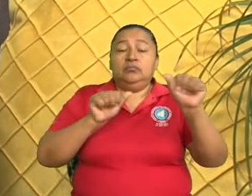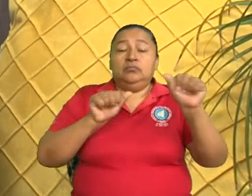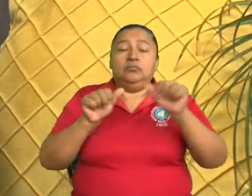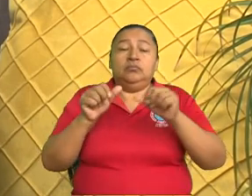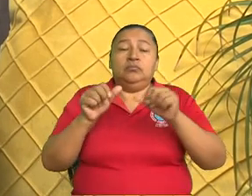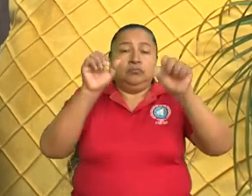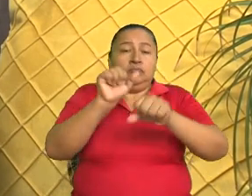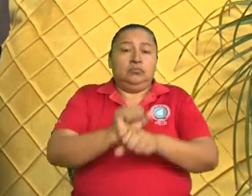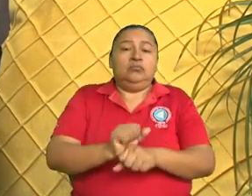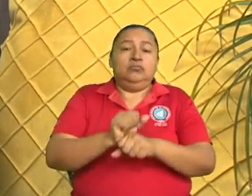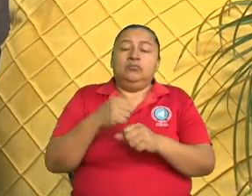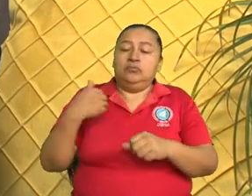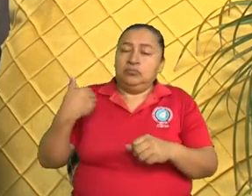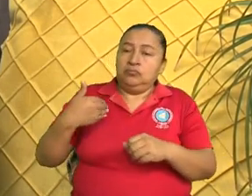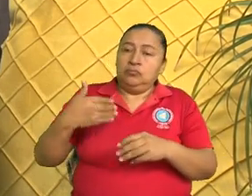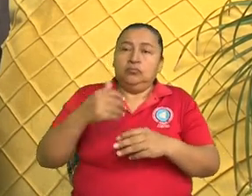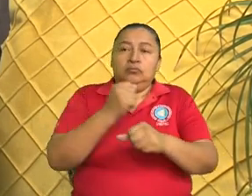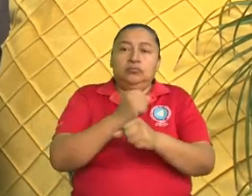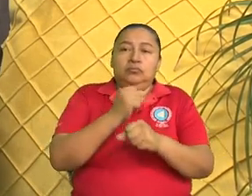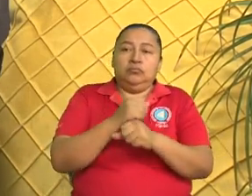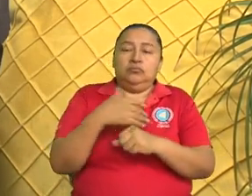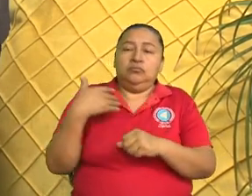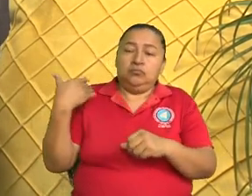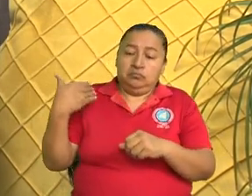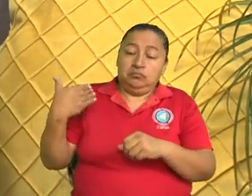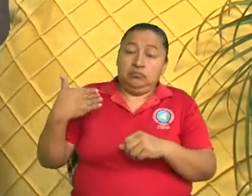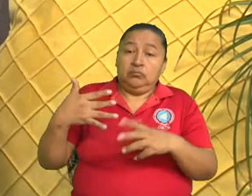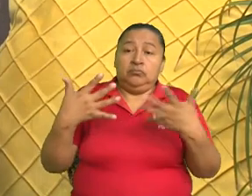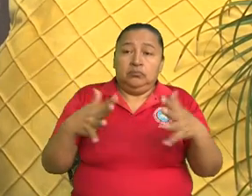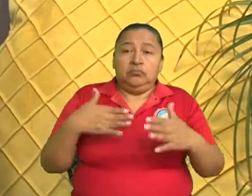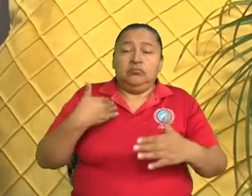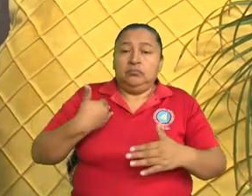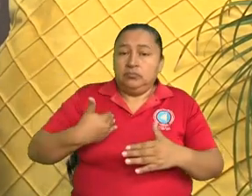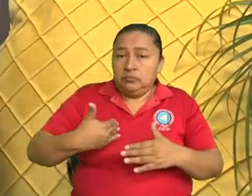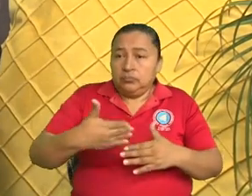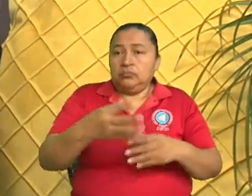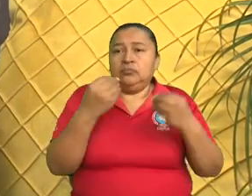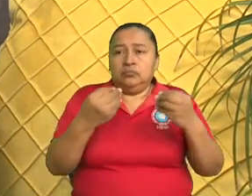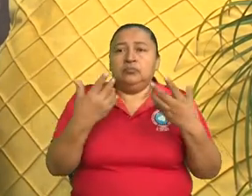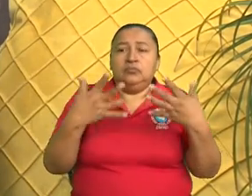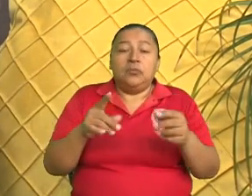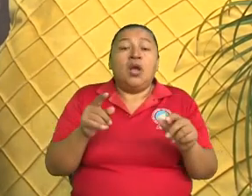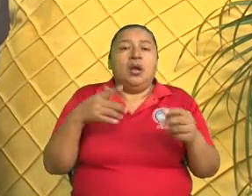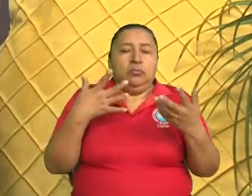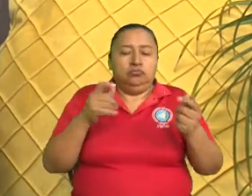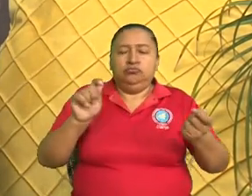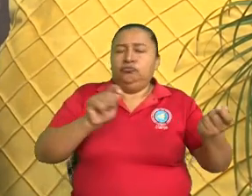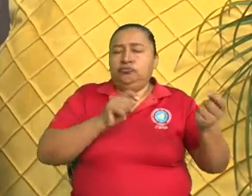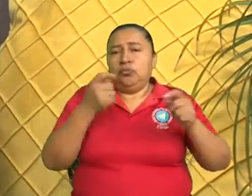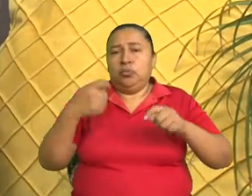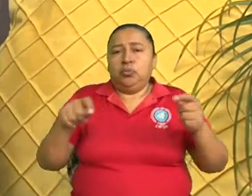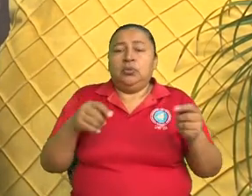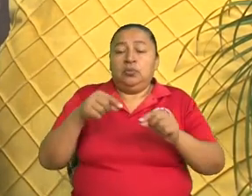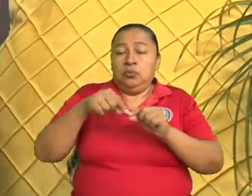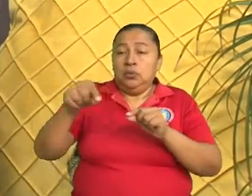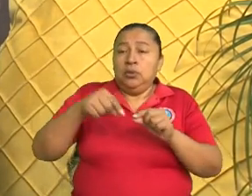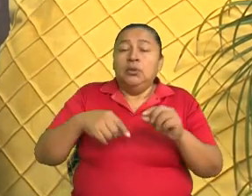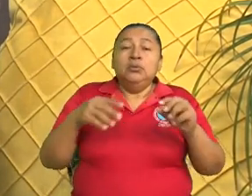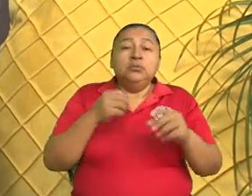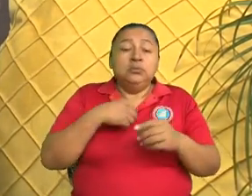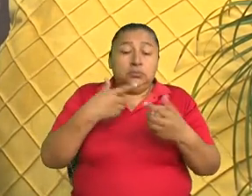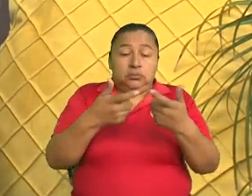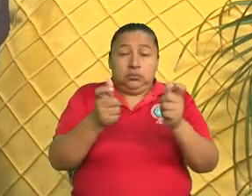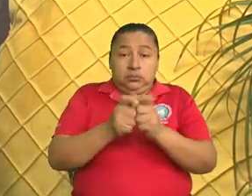tradición es un tema que lo hemos venido trabajando desde hace rato. Hemos avanzado mucho, ya tenemos orquestas municipales, por ejemplo, en orquestas juveniles